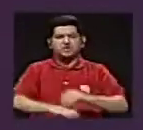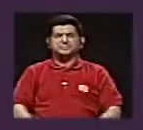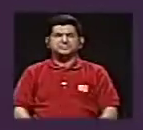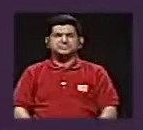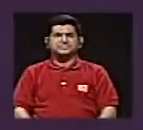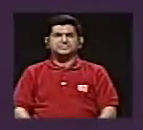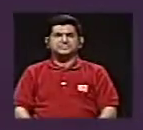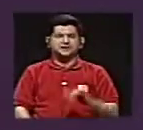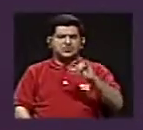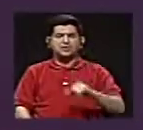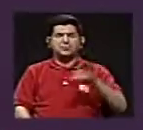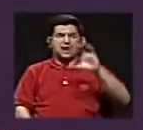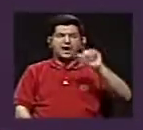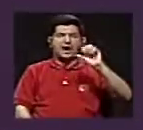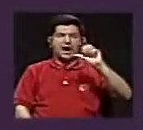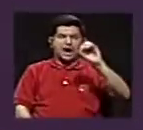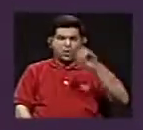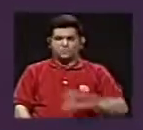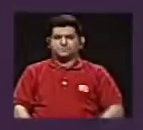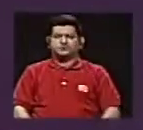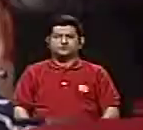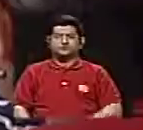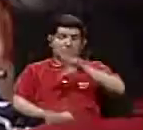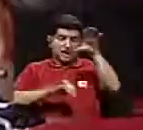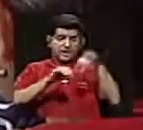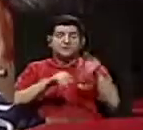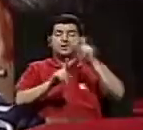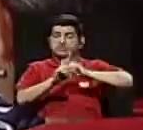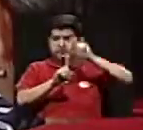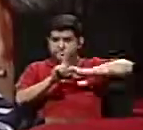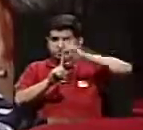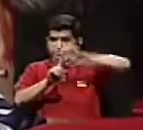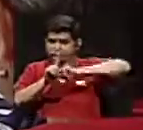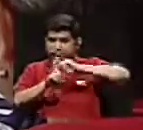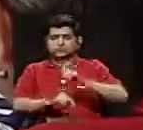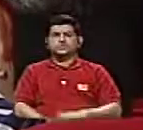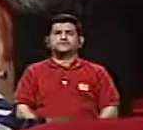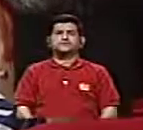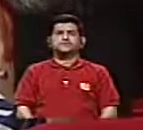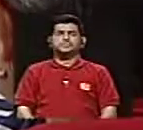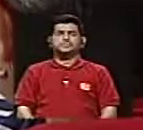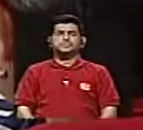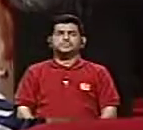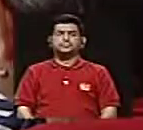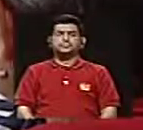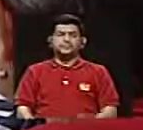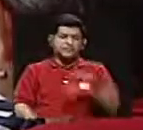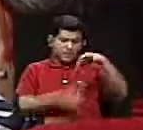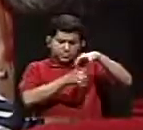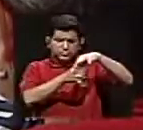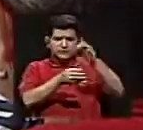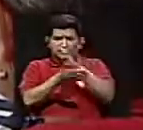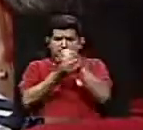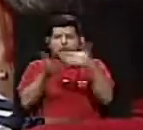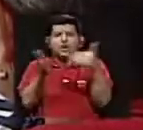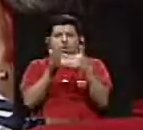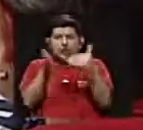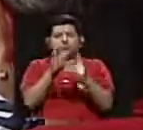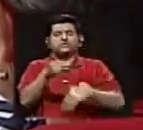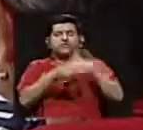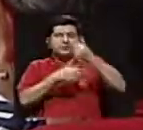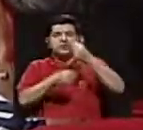y cacao, además banano. Entonces, cuando siembra un poquito, entonces otra vez